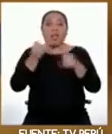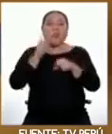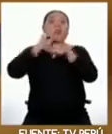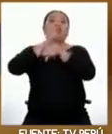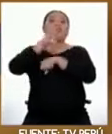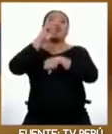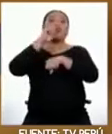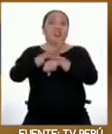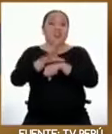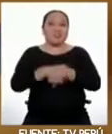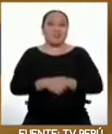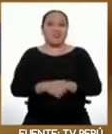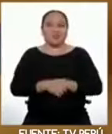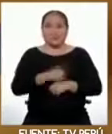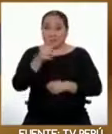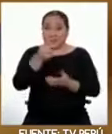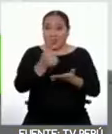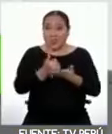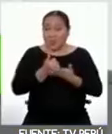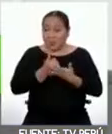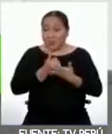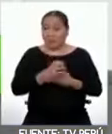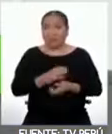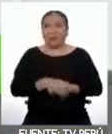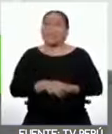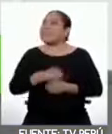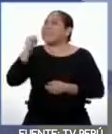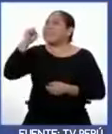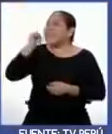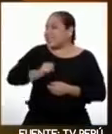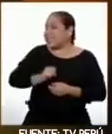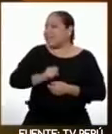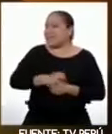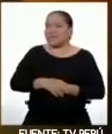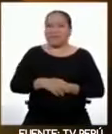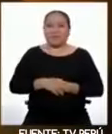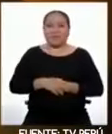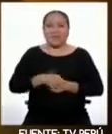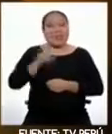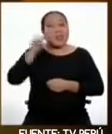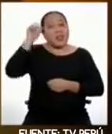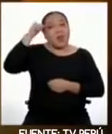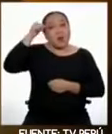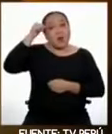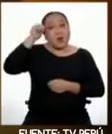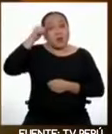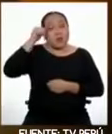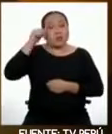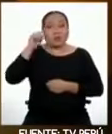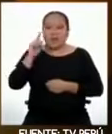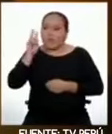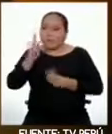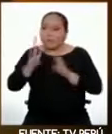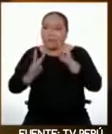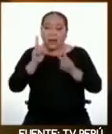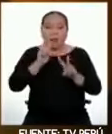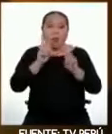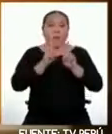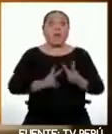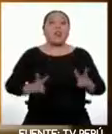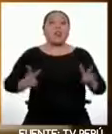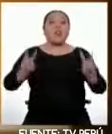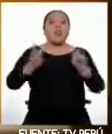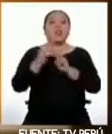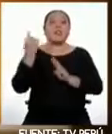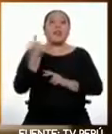nuestras recomendaciones. ¿Me ayudas, Yanira? Por supuesto. Recuerda que nos toca identificar los valores de las peruanas